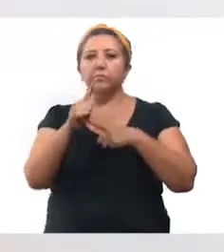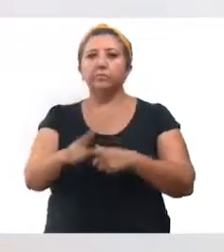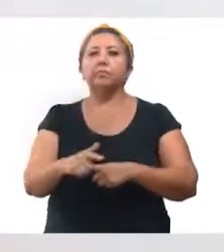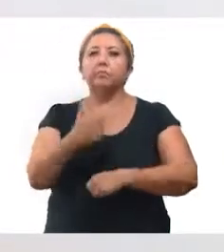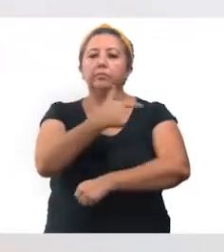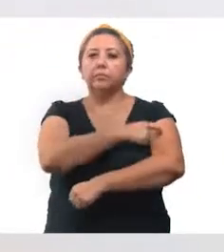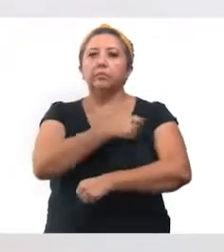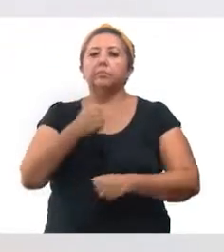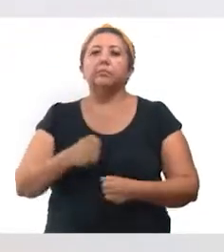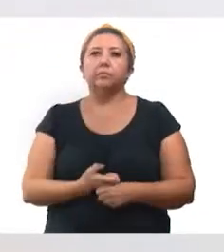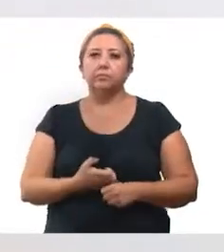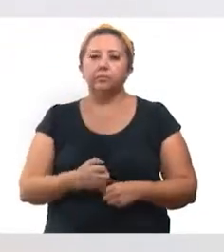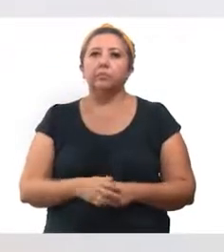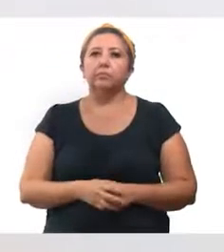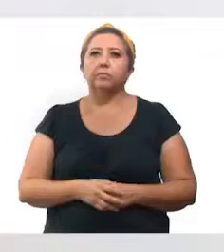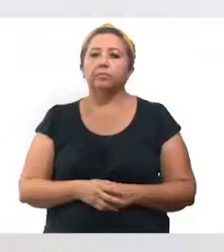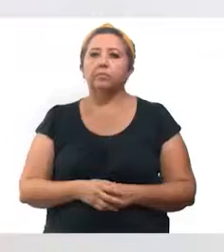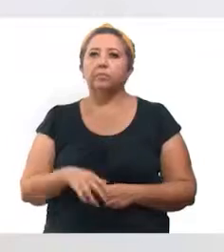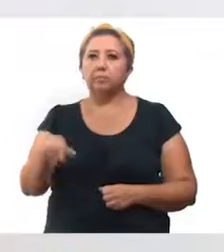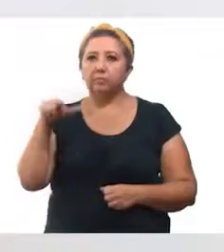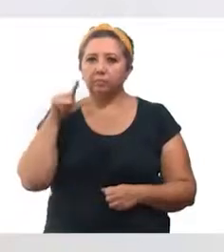con la aplicación en el estado.